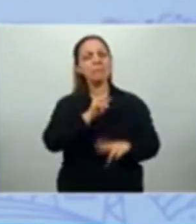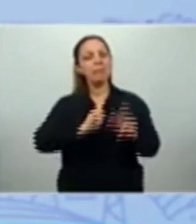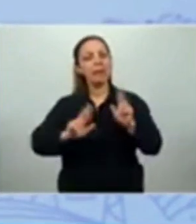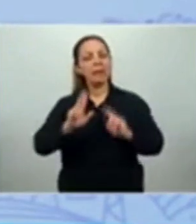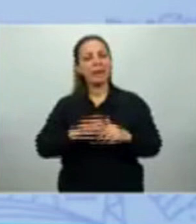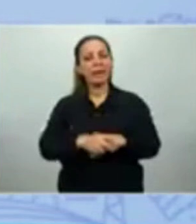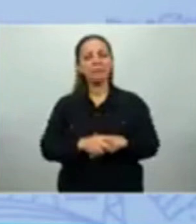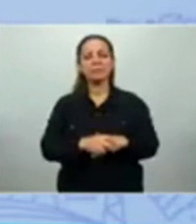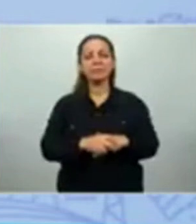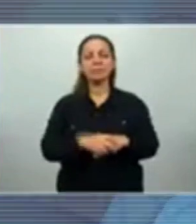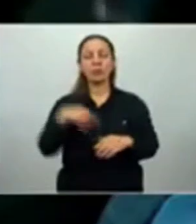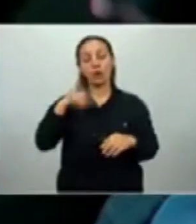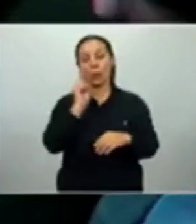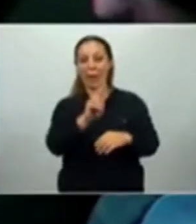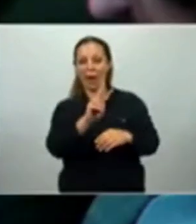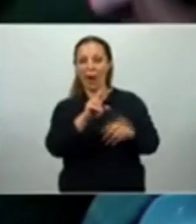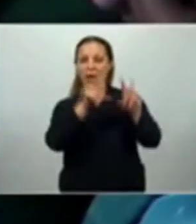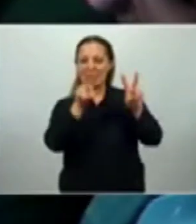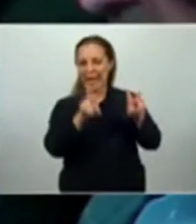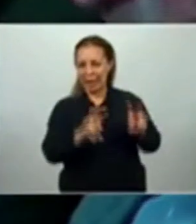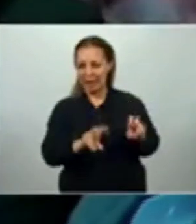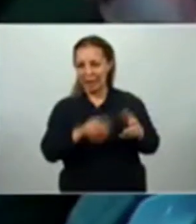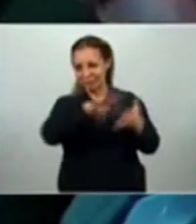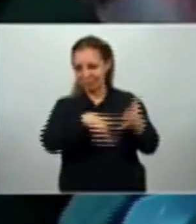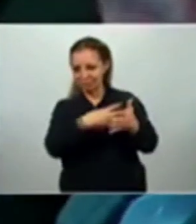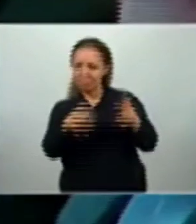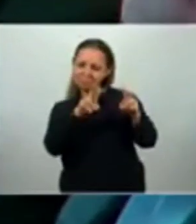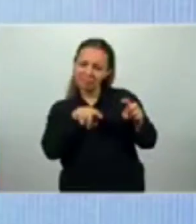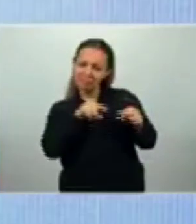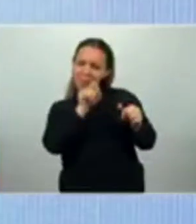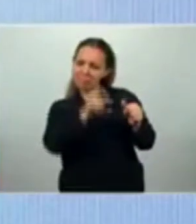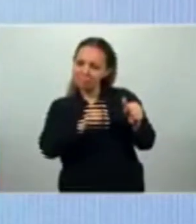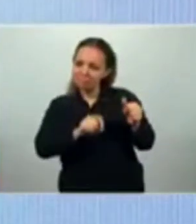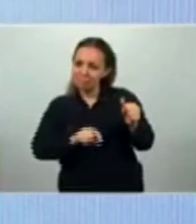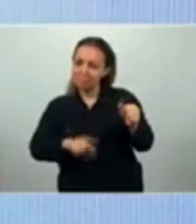temario, uno lee los títulos y los subtítulos de cada una de las mesas,